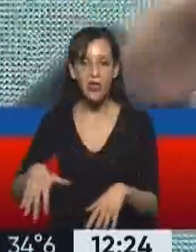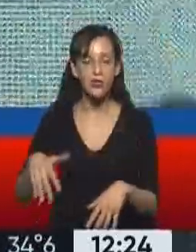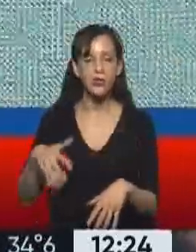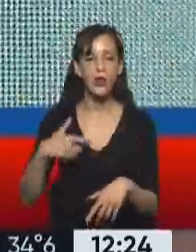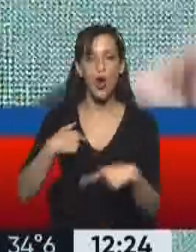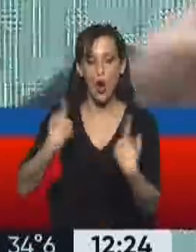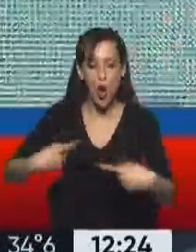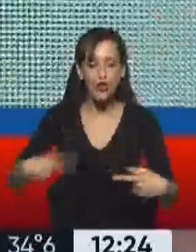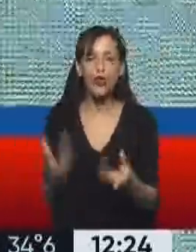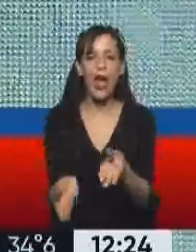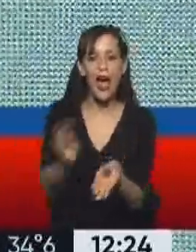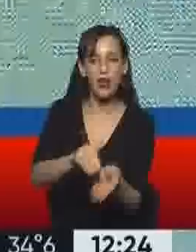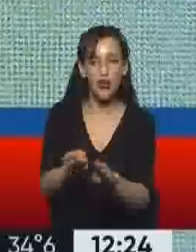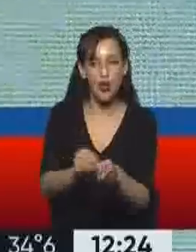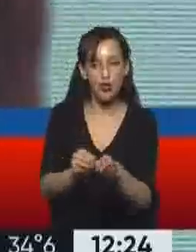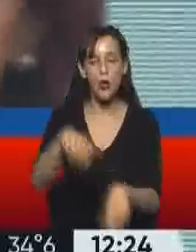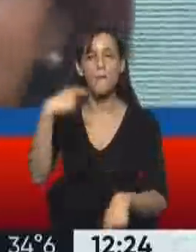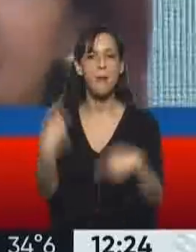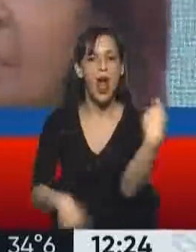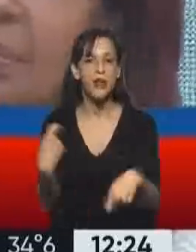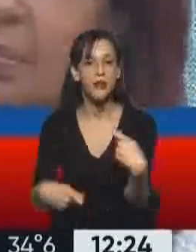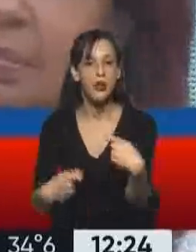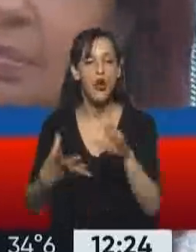reciclan nuestro cartón y nuestro plástico